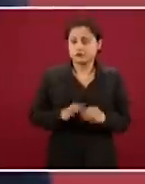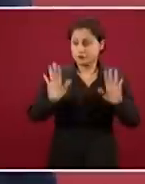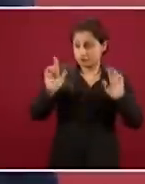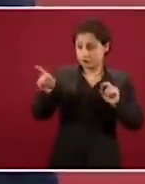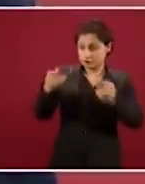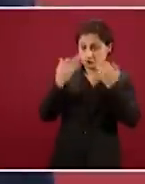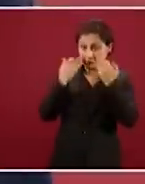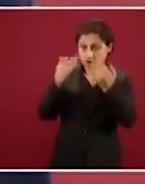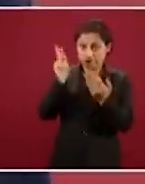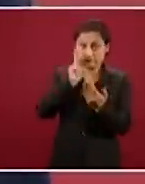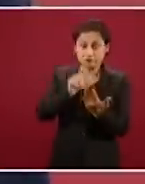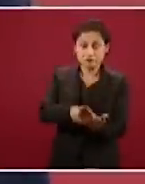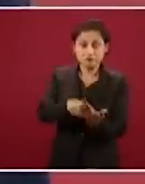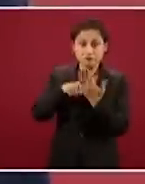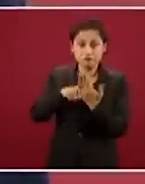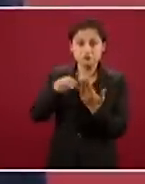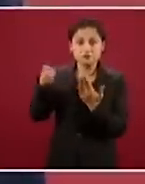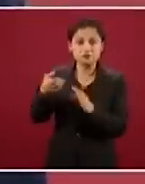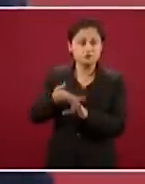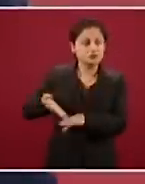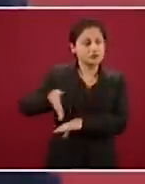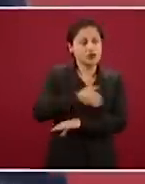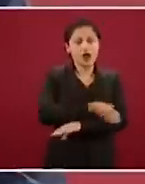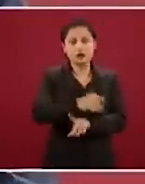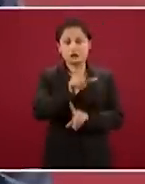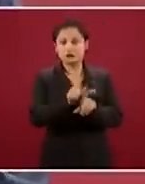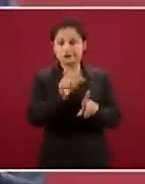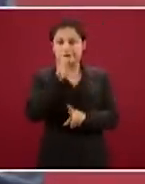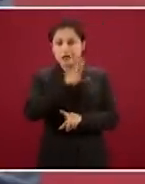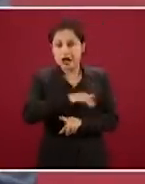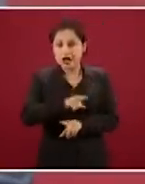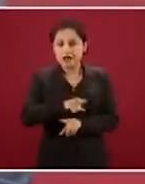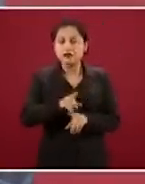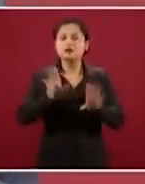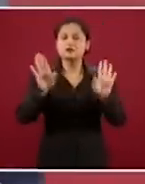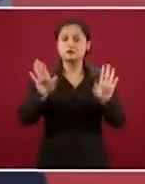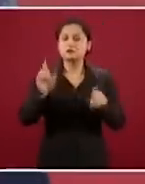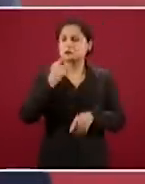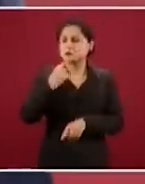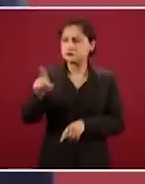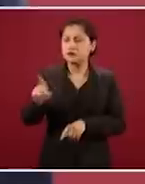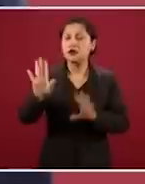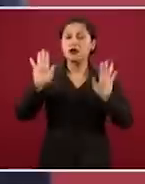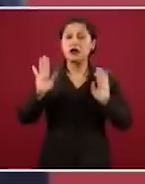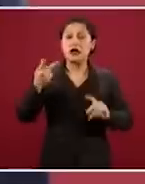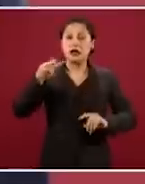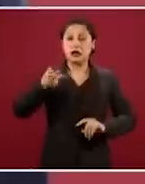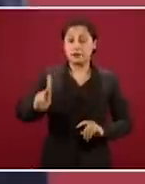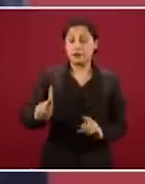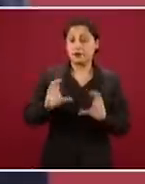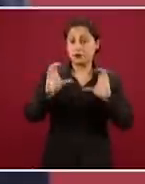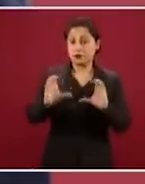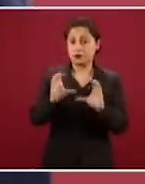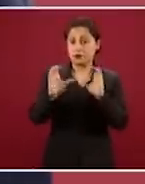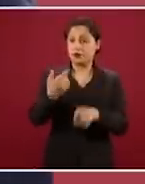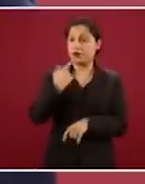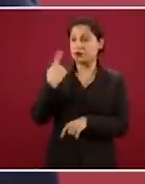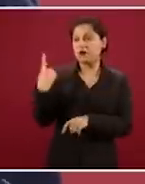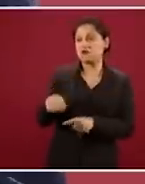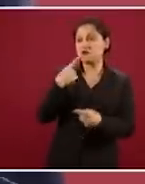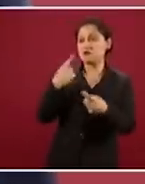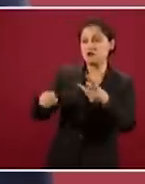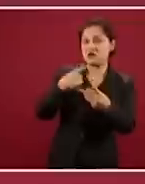también no se trata, ¿sí?, de denunciar por denunciar. Claro que no.